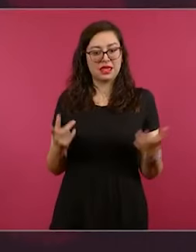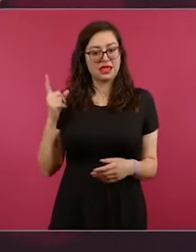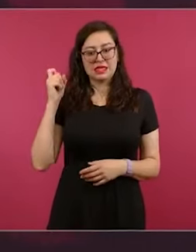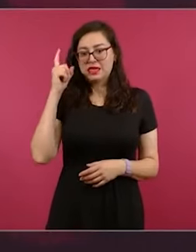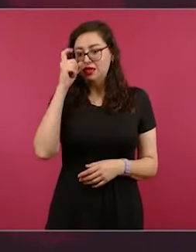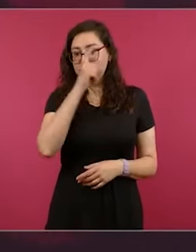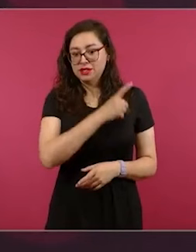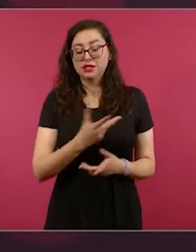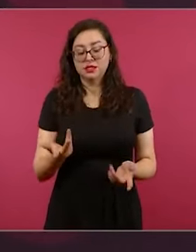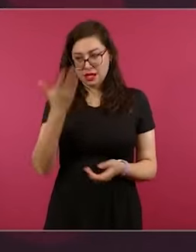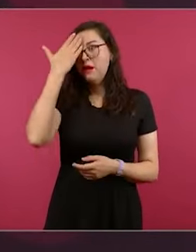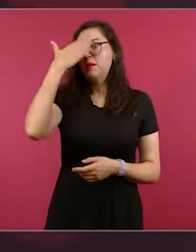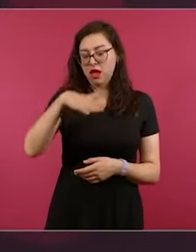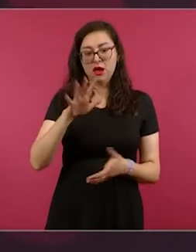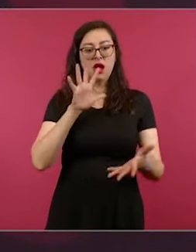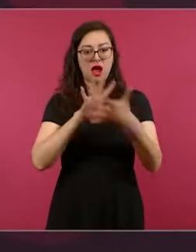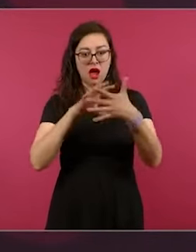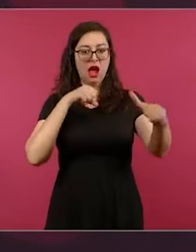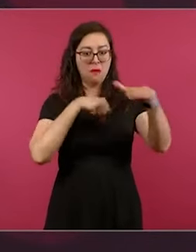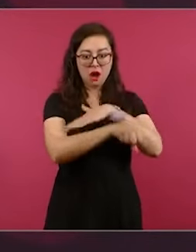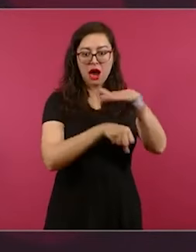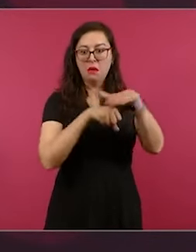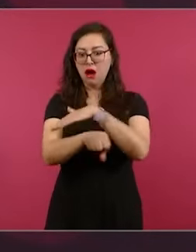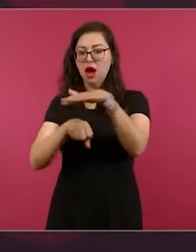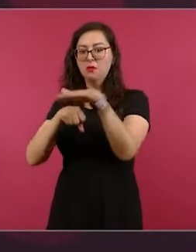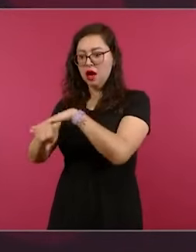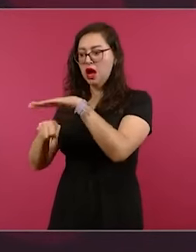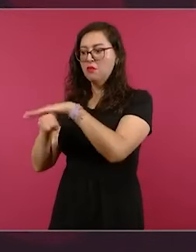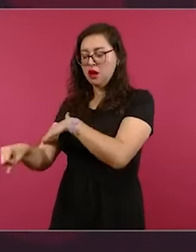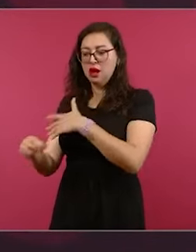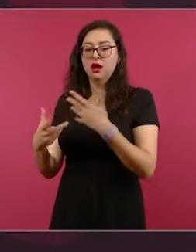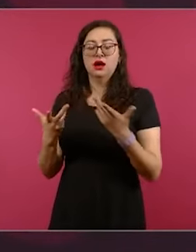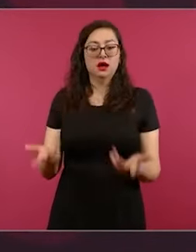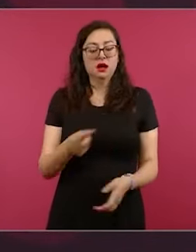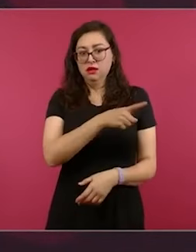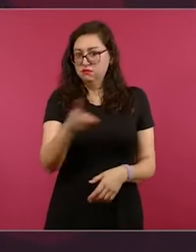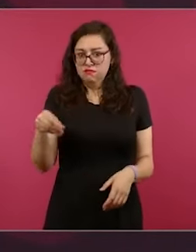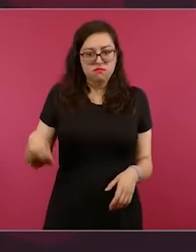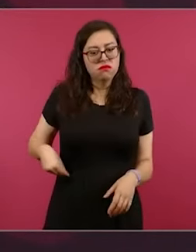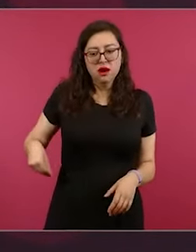a inocentes. Y ya hemos liberado a muchos